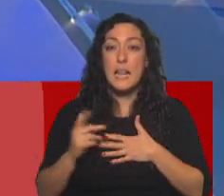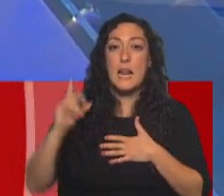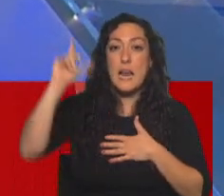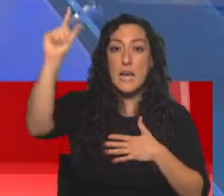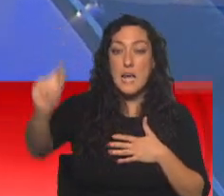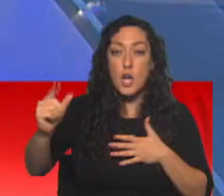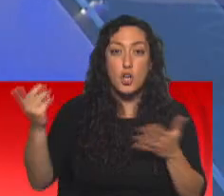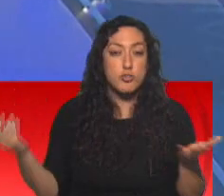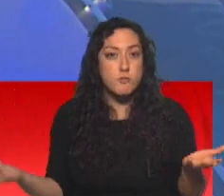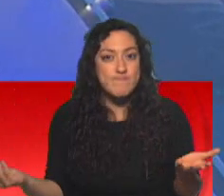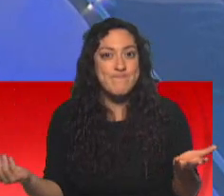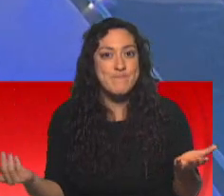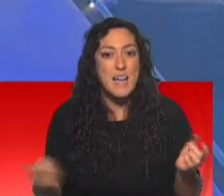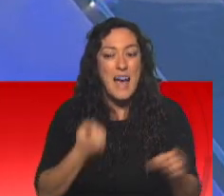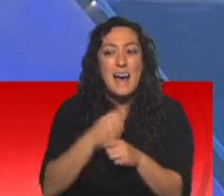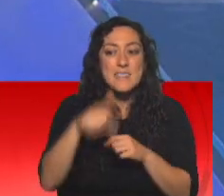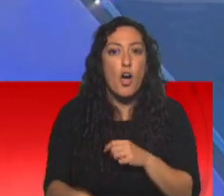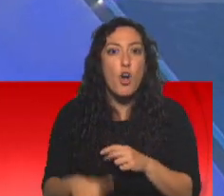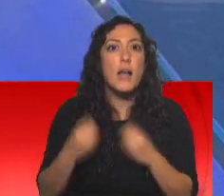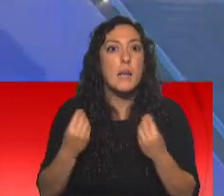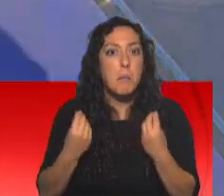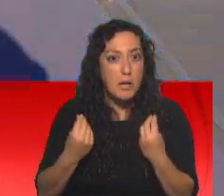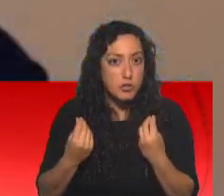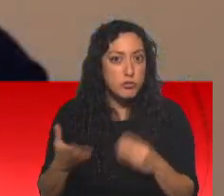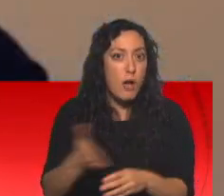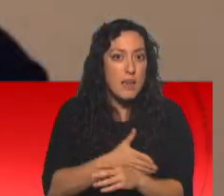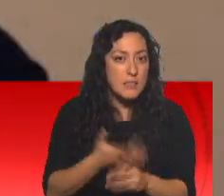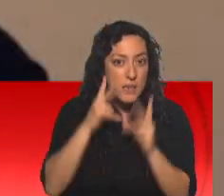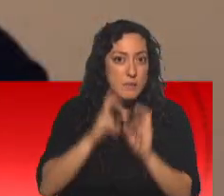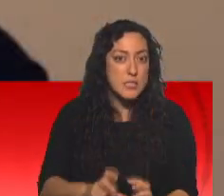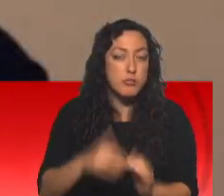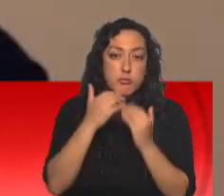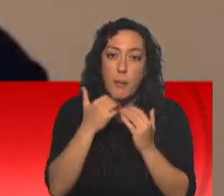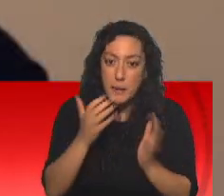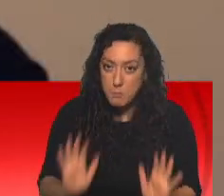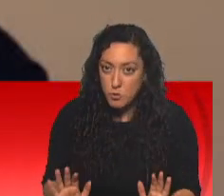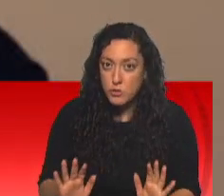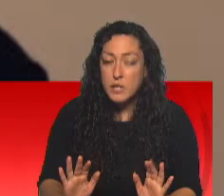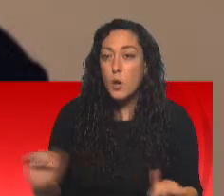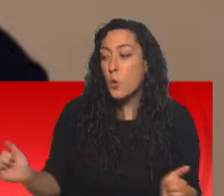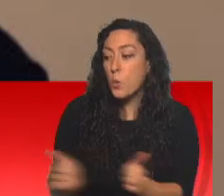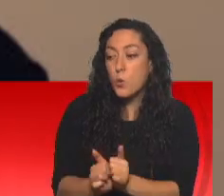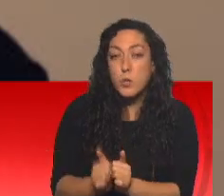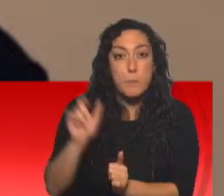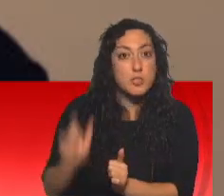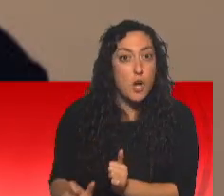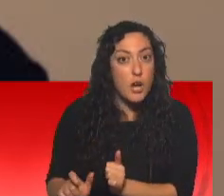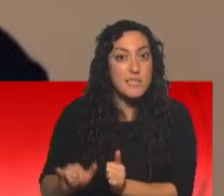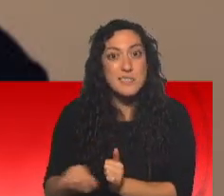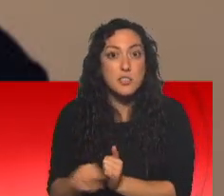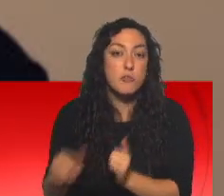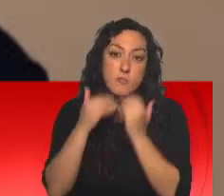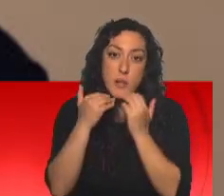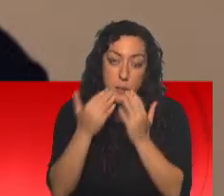porque no sabemos aún exactamente, la investigación nos lo dirá pronto, si él estaba acompañado de alguien. Claro, bueno, recién escuchábamos a